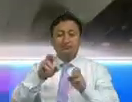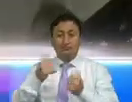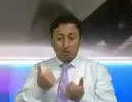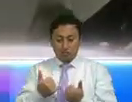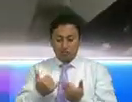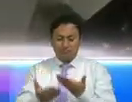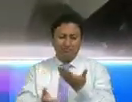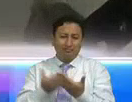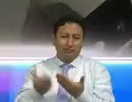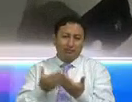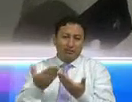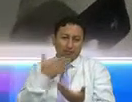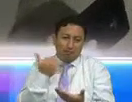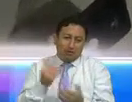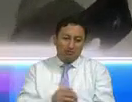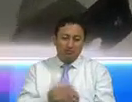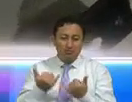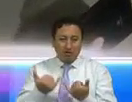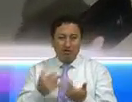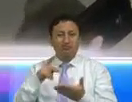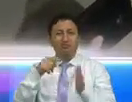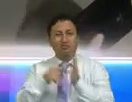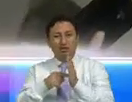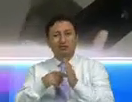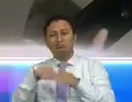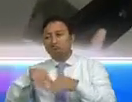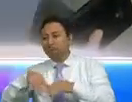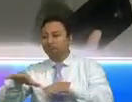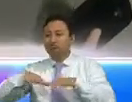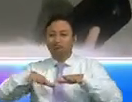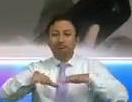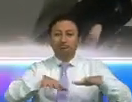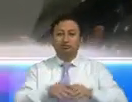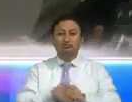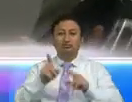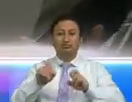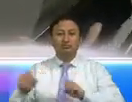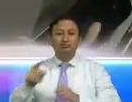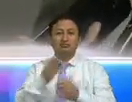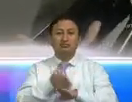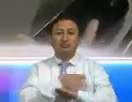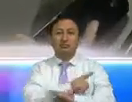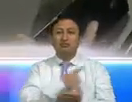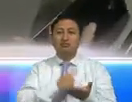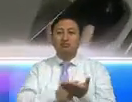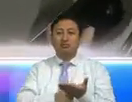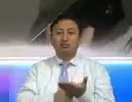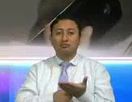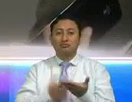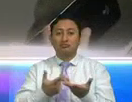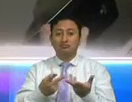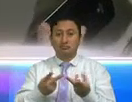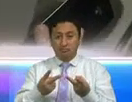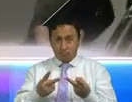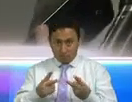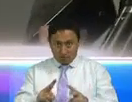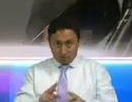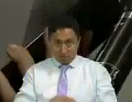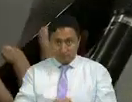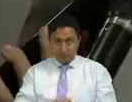no sé si hay mucha dispersión de impuestos hay temas que tenemos que analizar a profundidad y también en ese caso